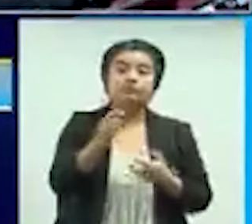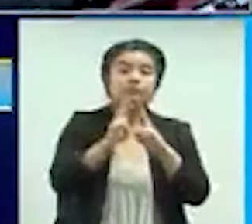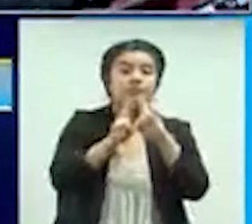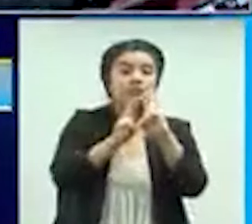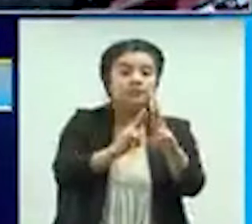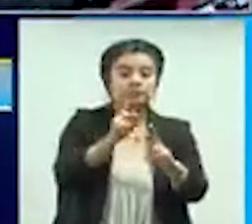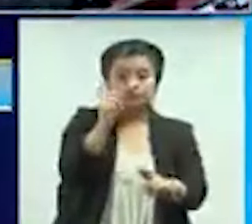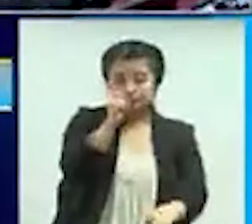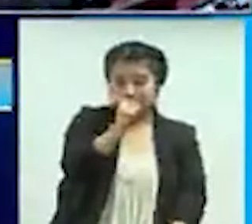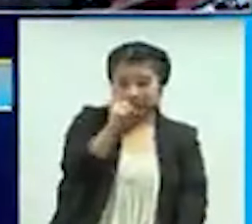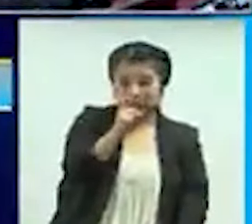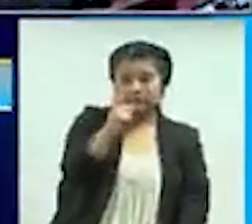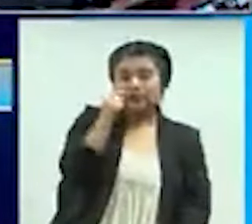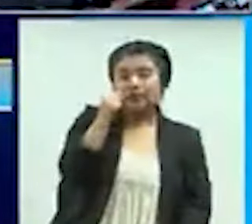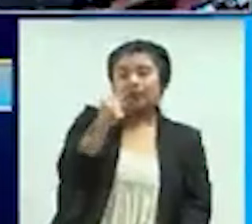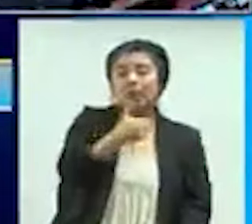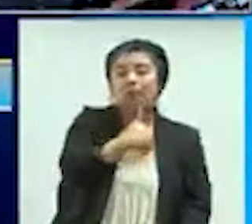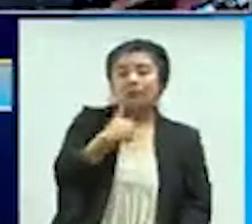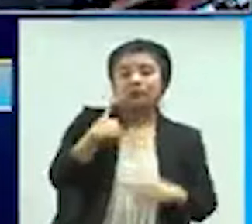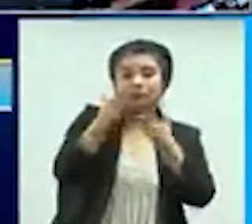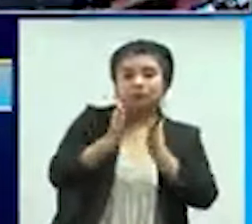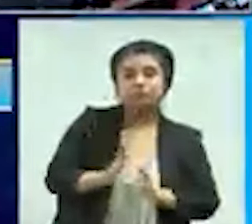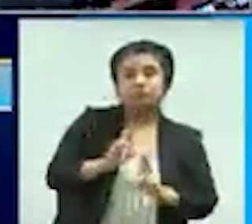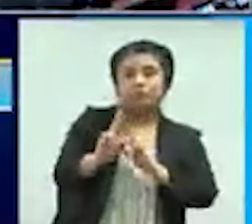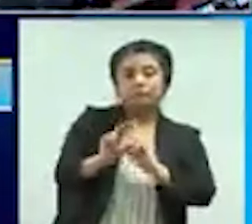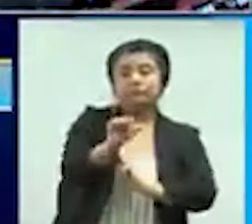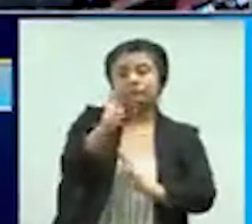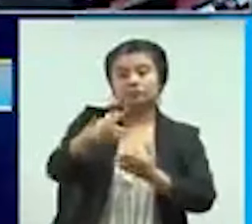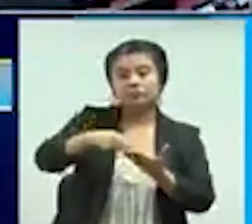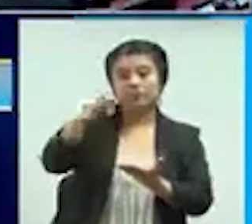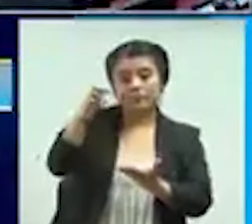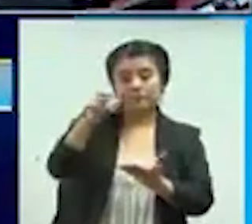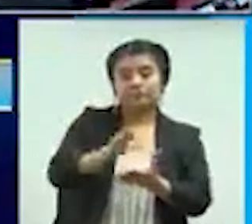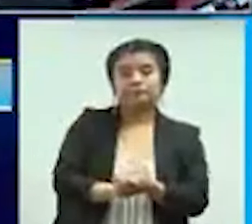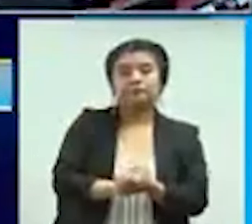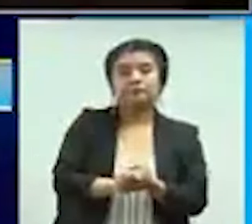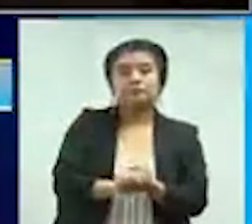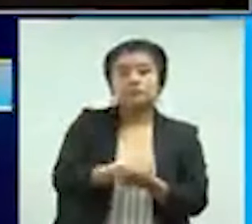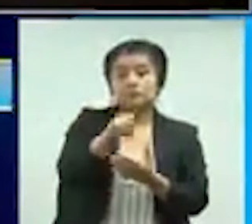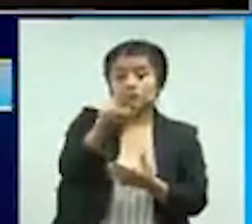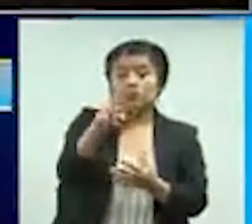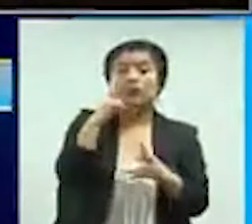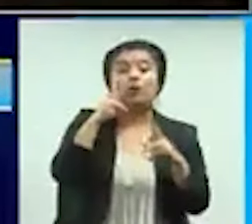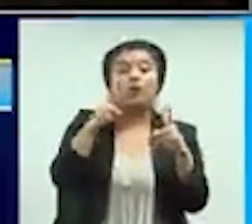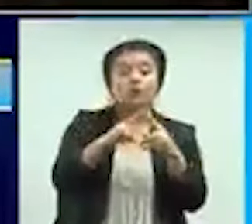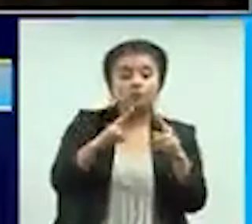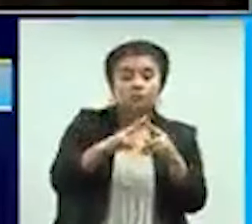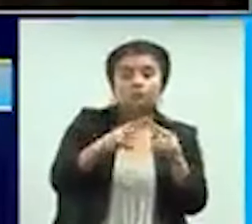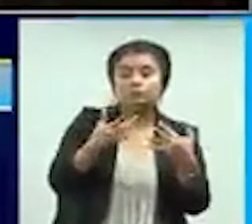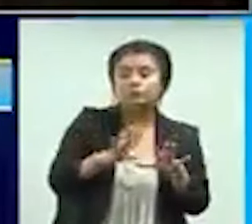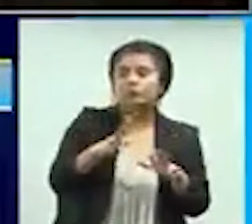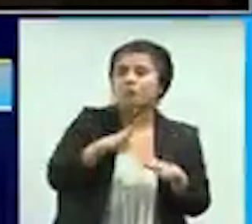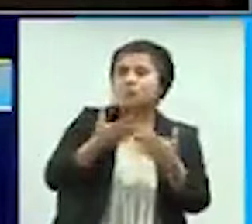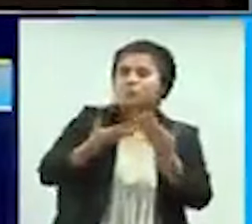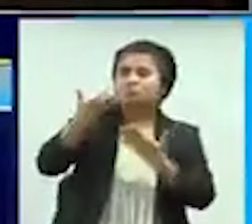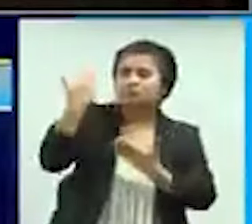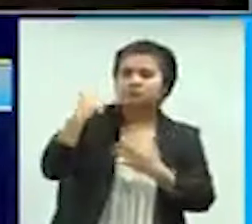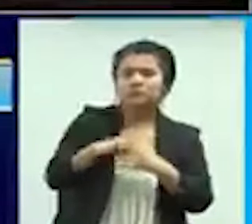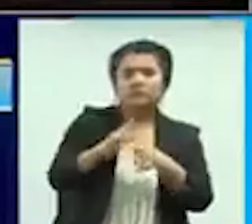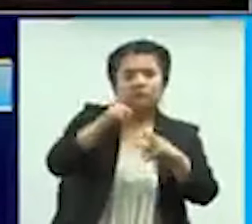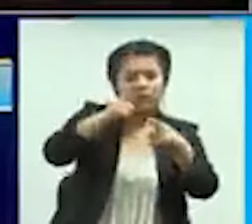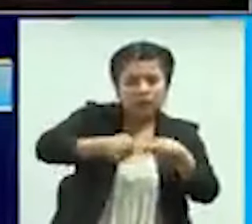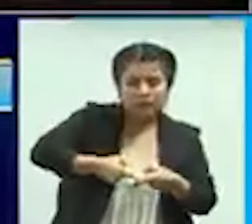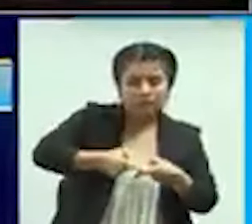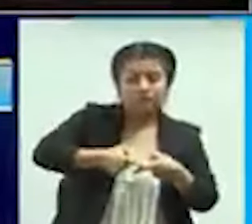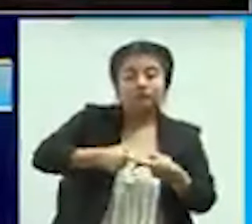contestada. Señor ministro de Relaciones Exteriores, es de su conocimiento que existía un cese al fuego el